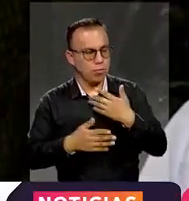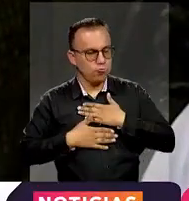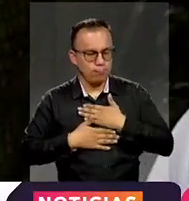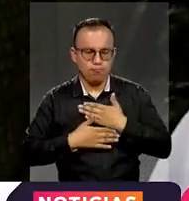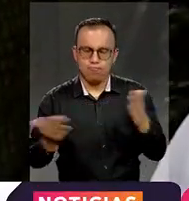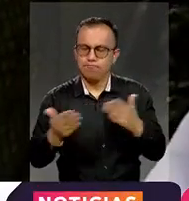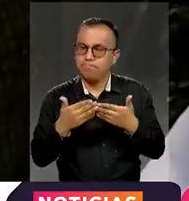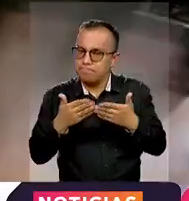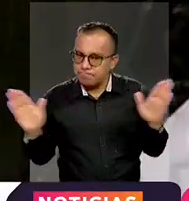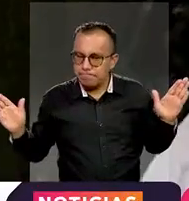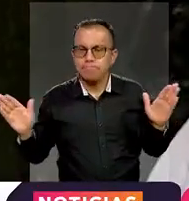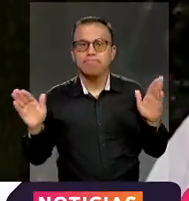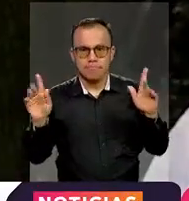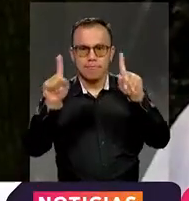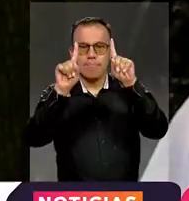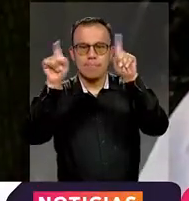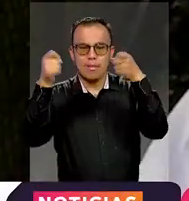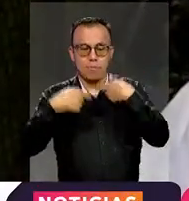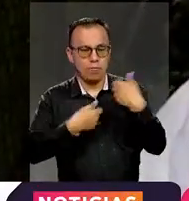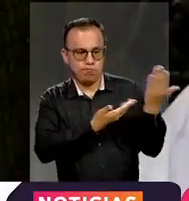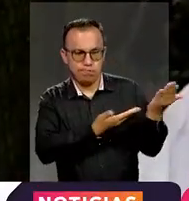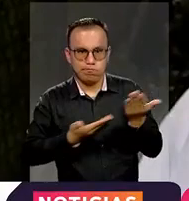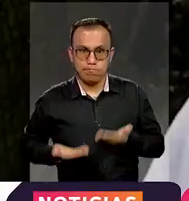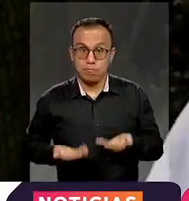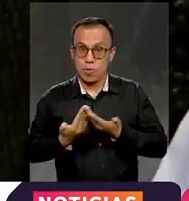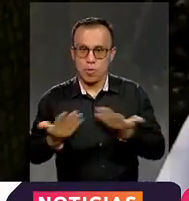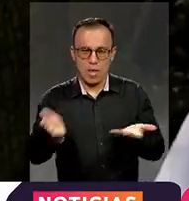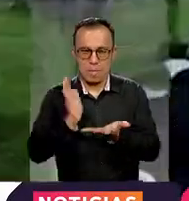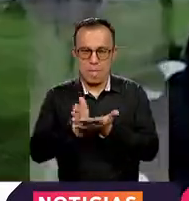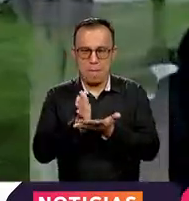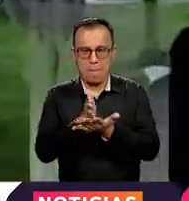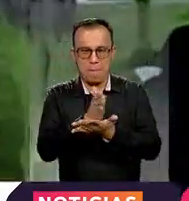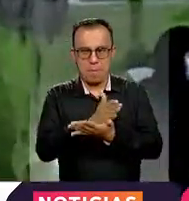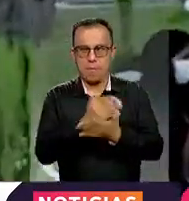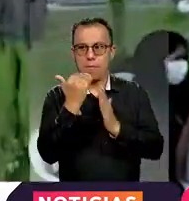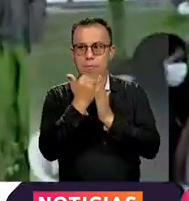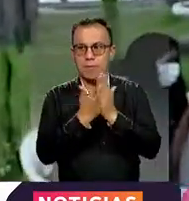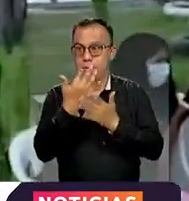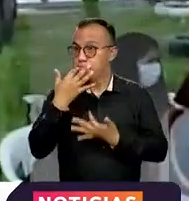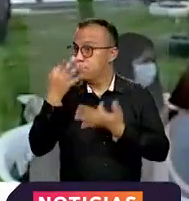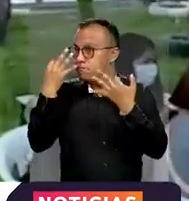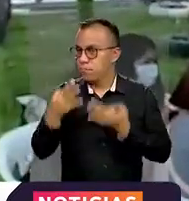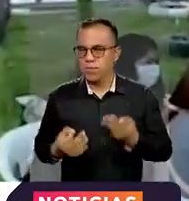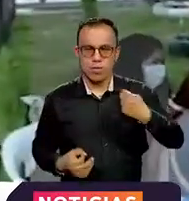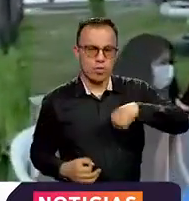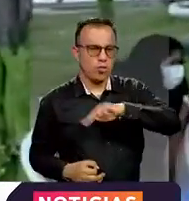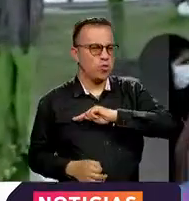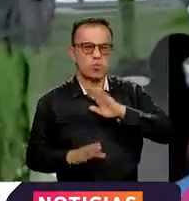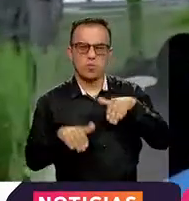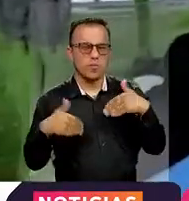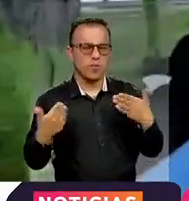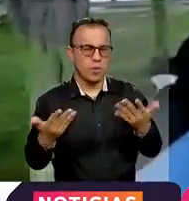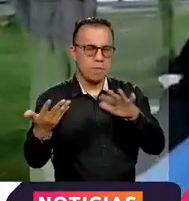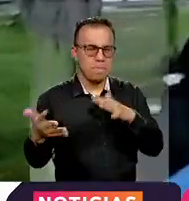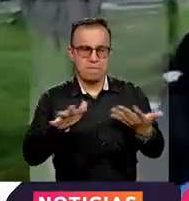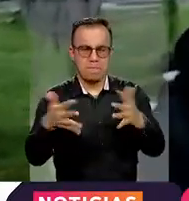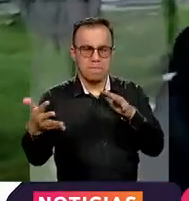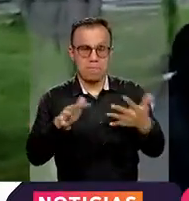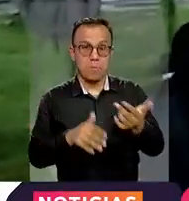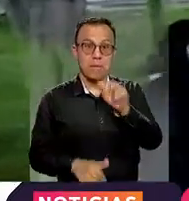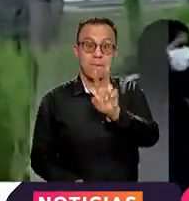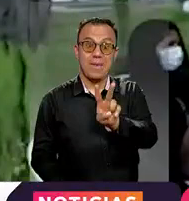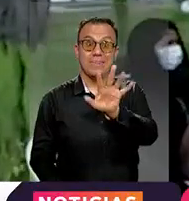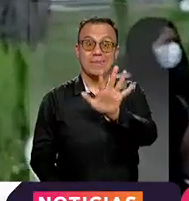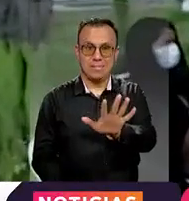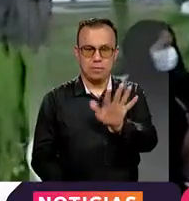abiertos, que son bienvenidos en cada uno de nuestros procesos. Realmente nosotros somos más o menos